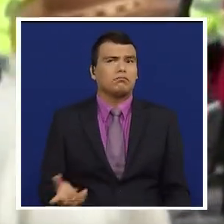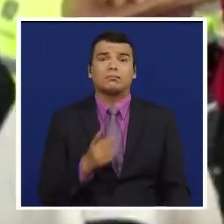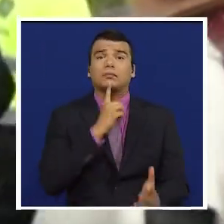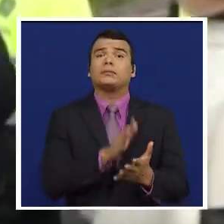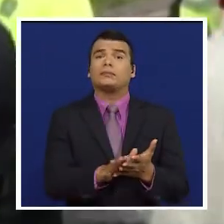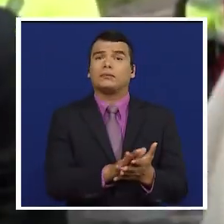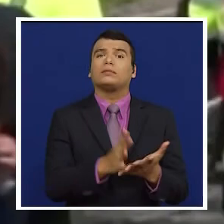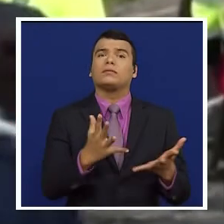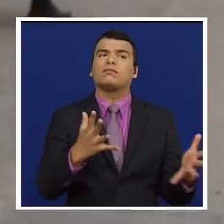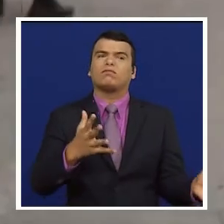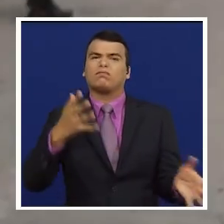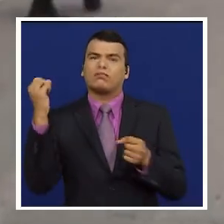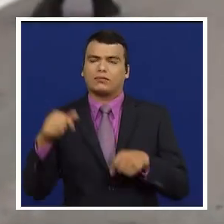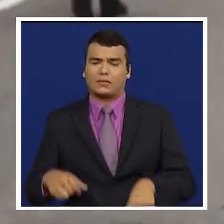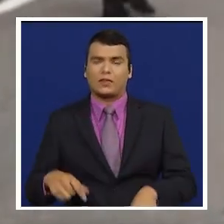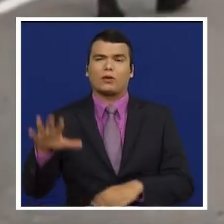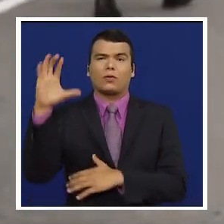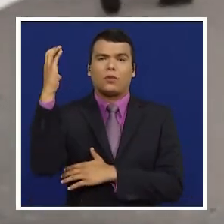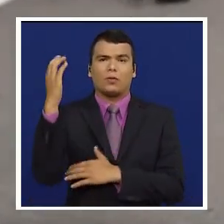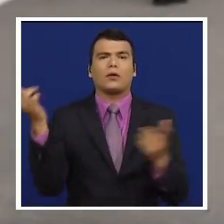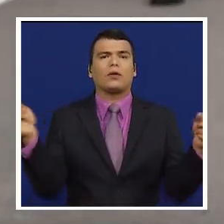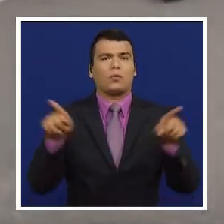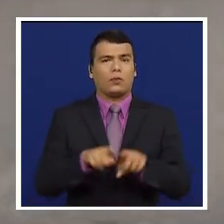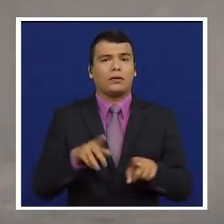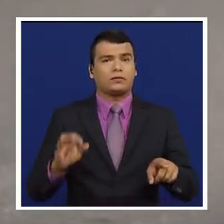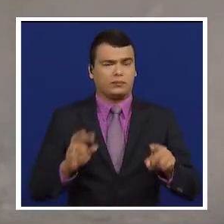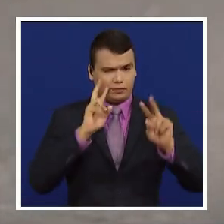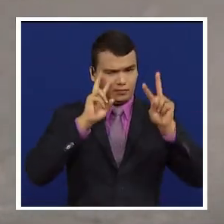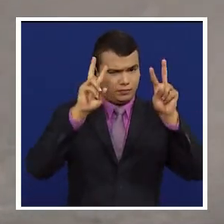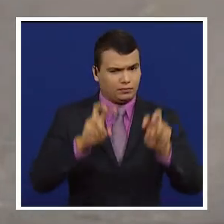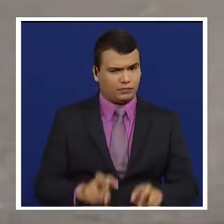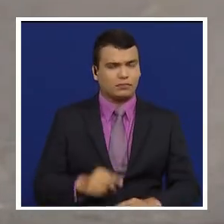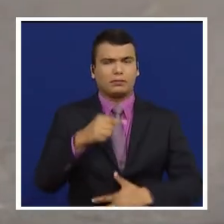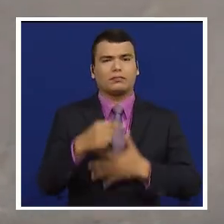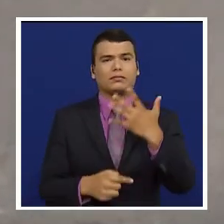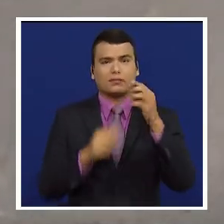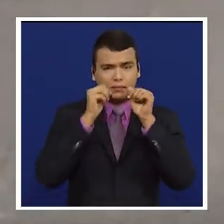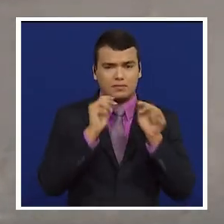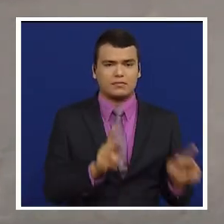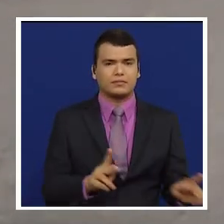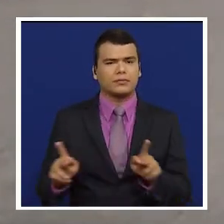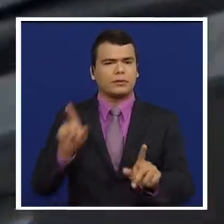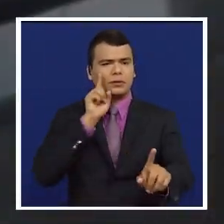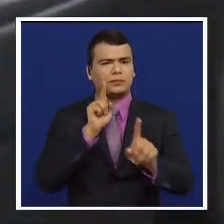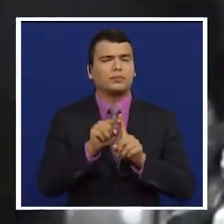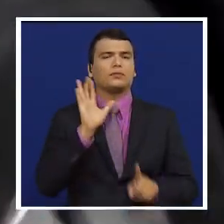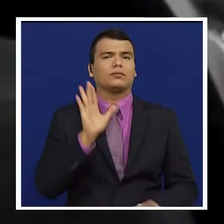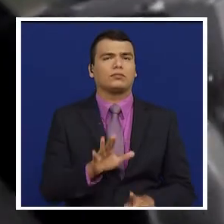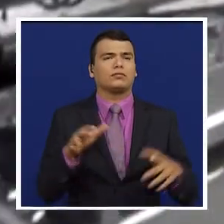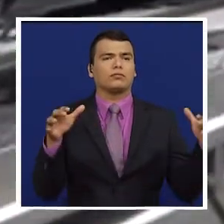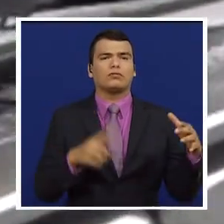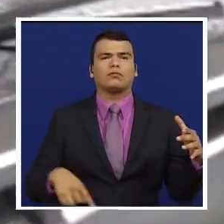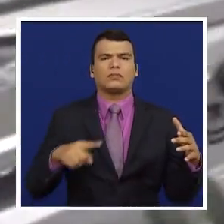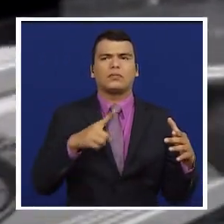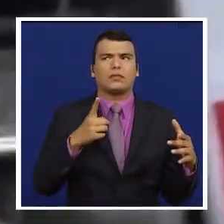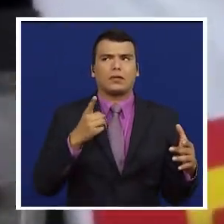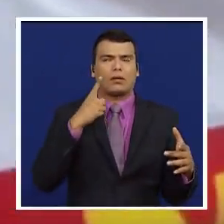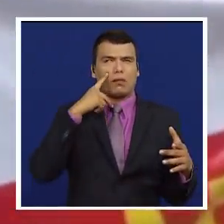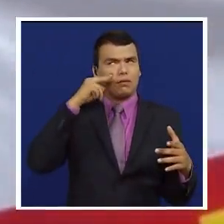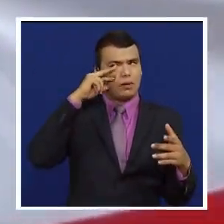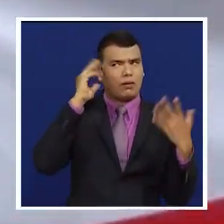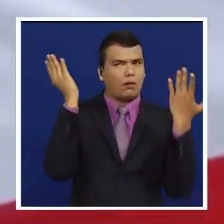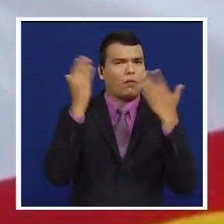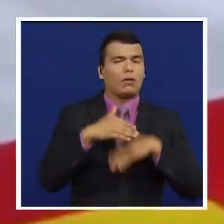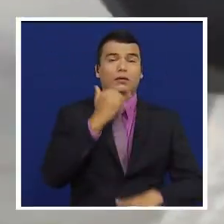coloquialmente, secuestrar al país. Por eso tenemos esas 6 investigaciones que están dirigidas por los delitos de concierto para